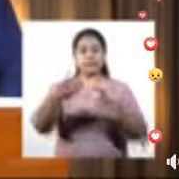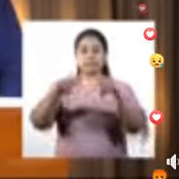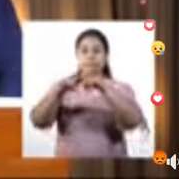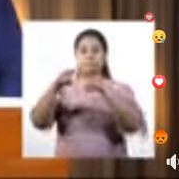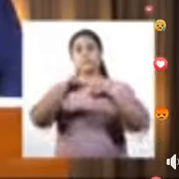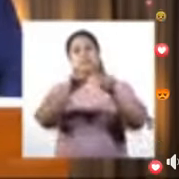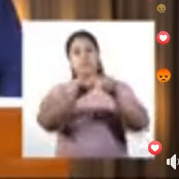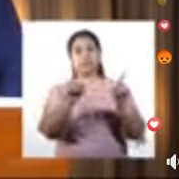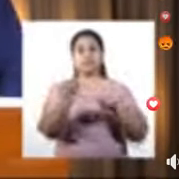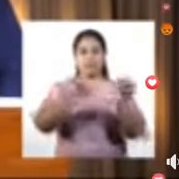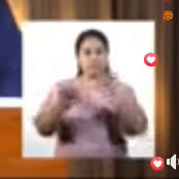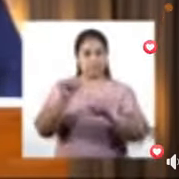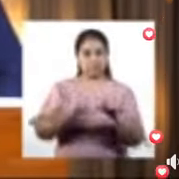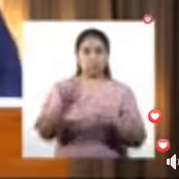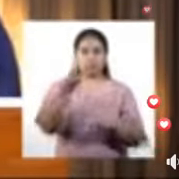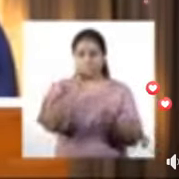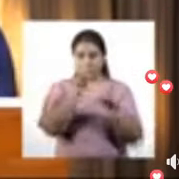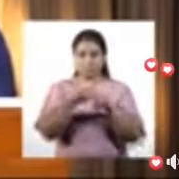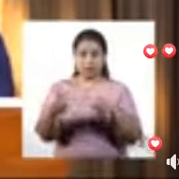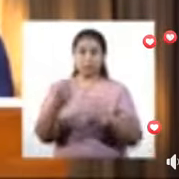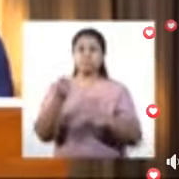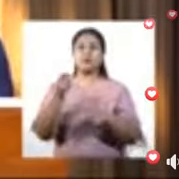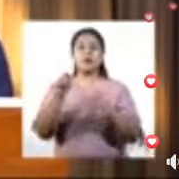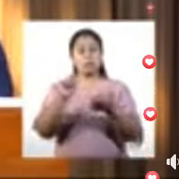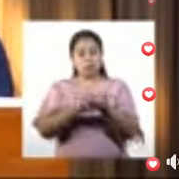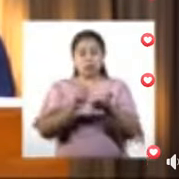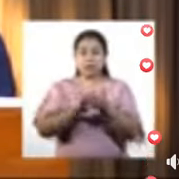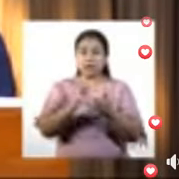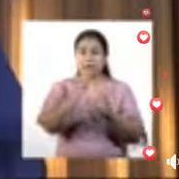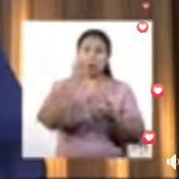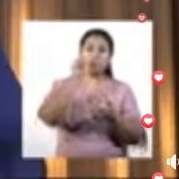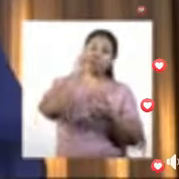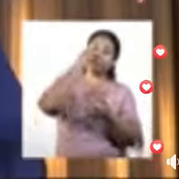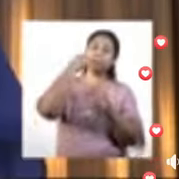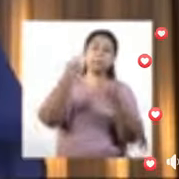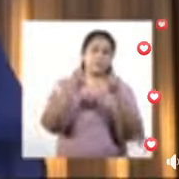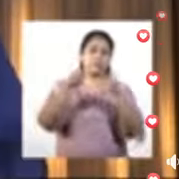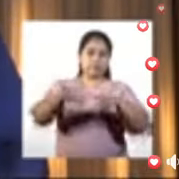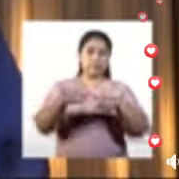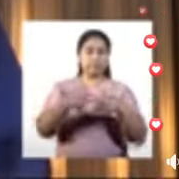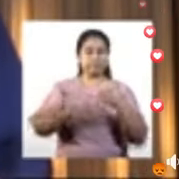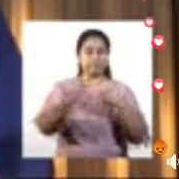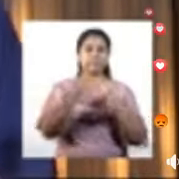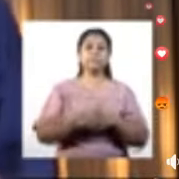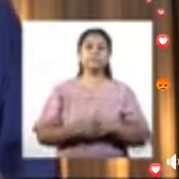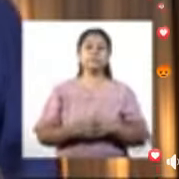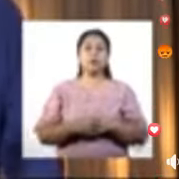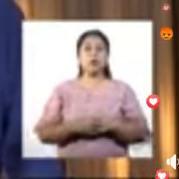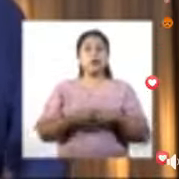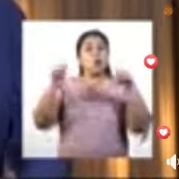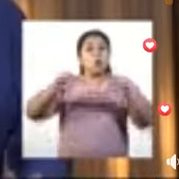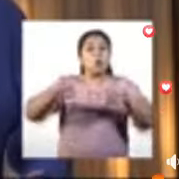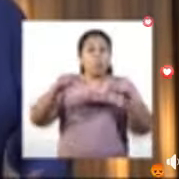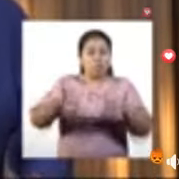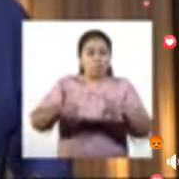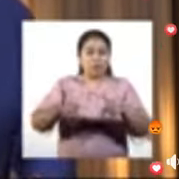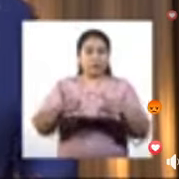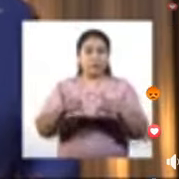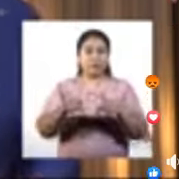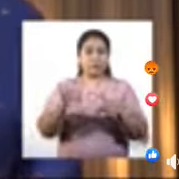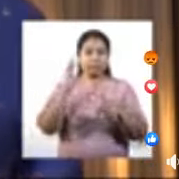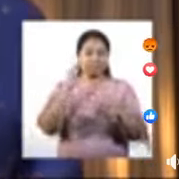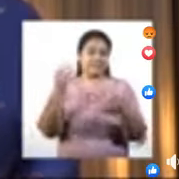laboratorios, con las muestras que se están corriendo todavía. Hoy, porque en medio de